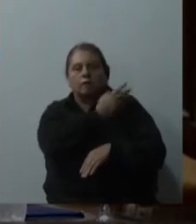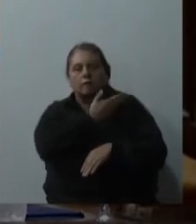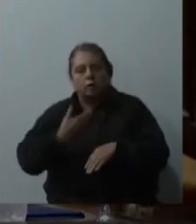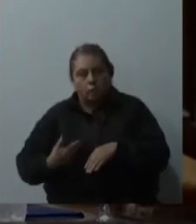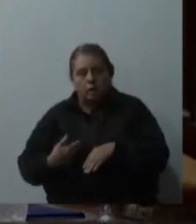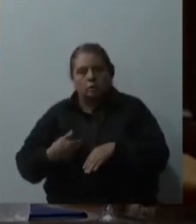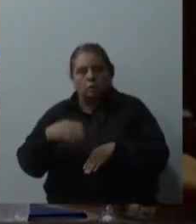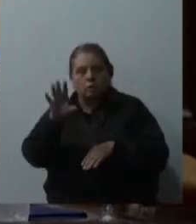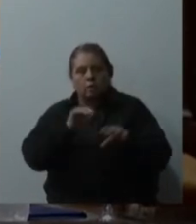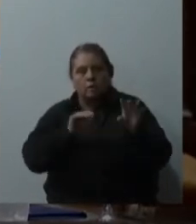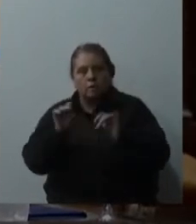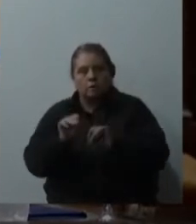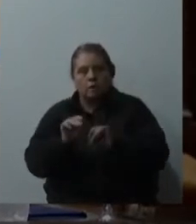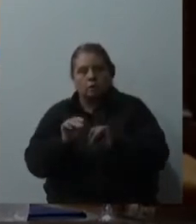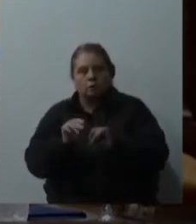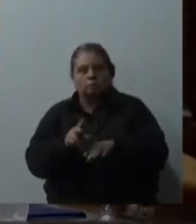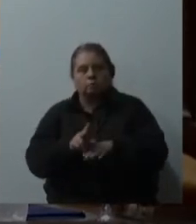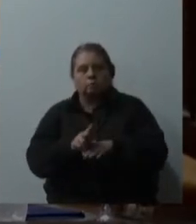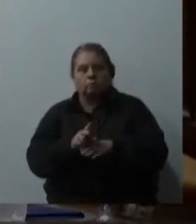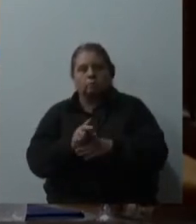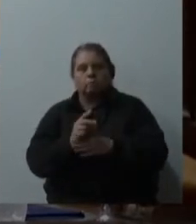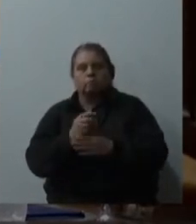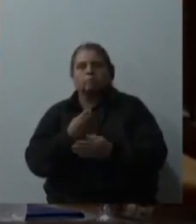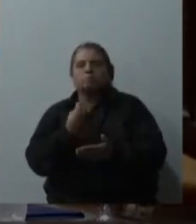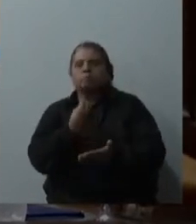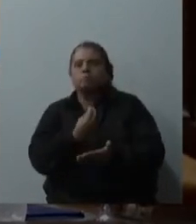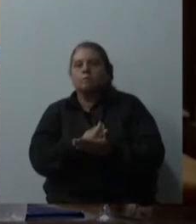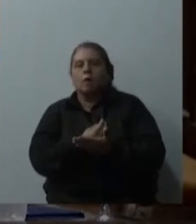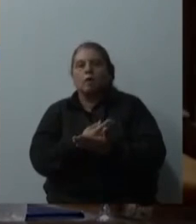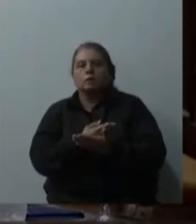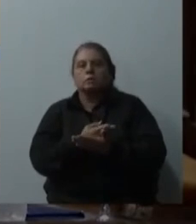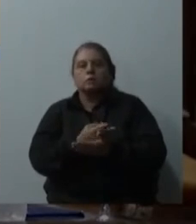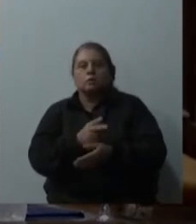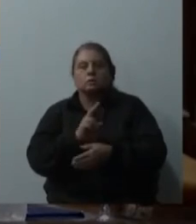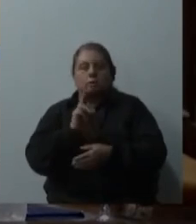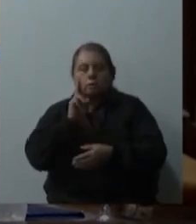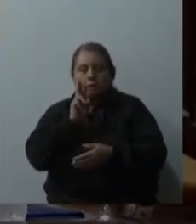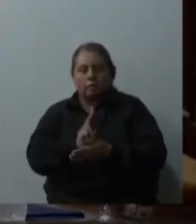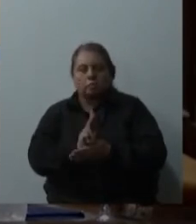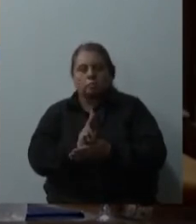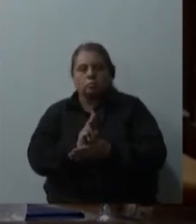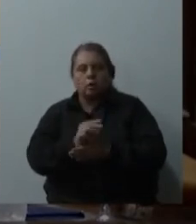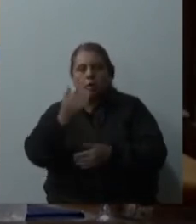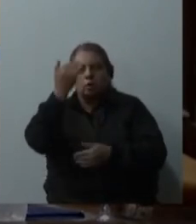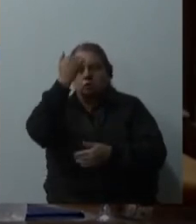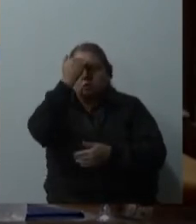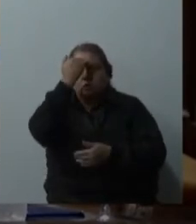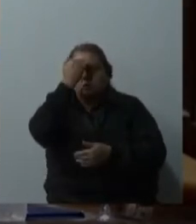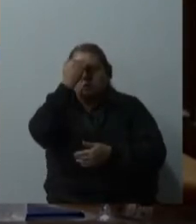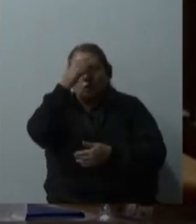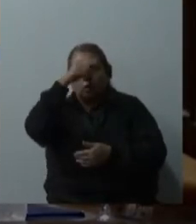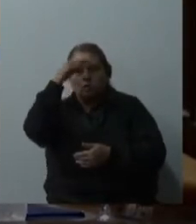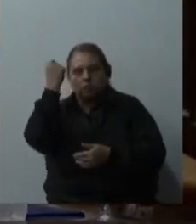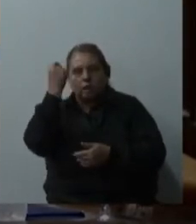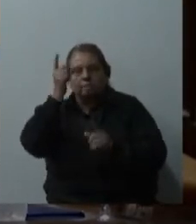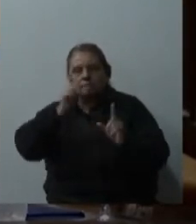elegido, observando y haciendo observar fielmente en cuanto de mí dependa la Constitución Nacional y la